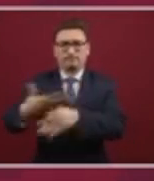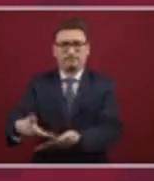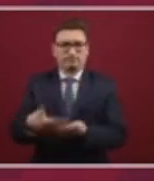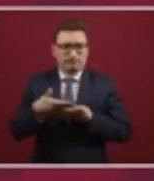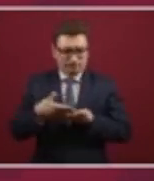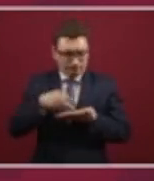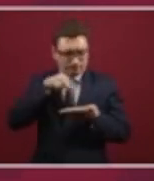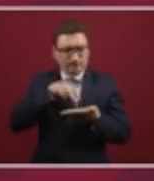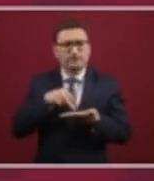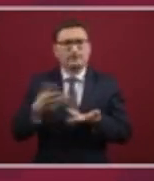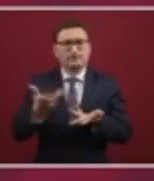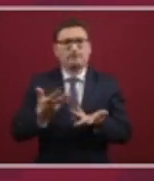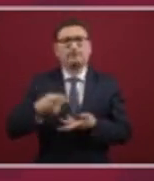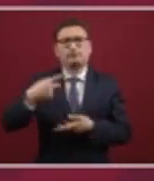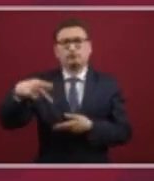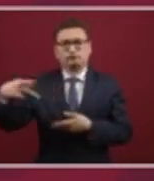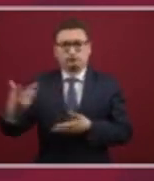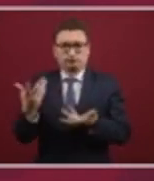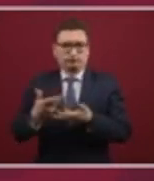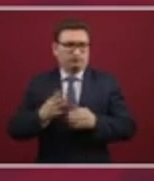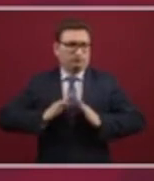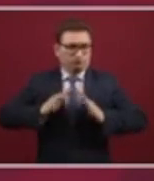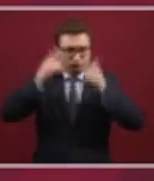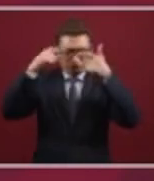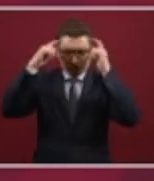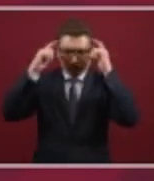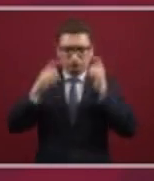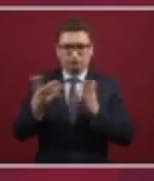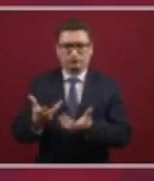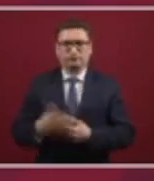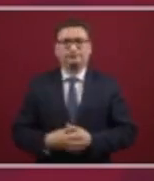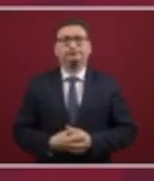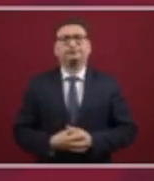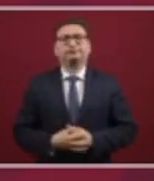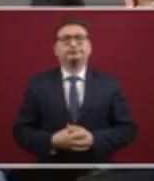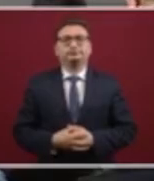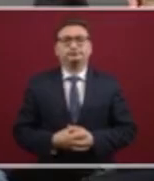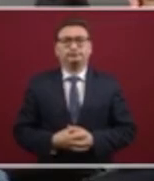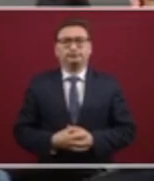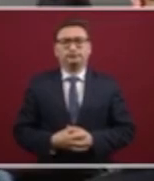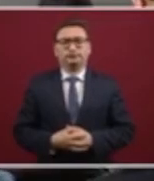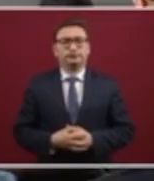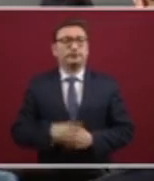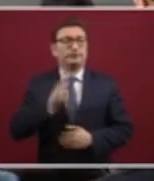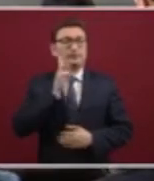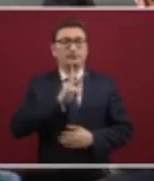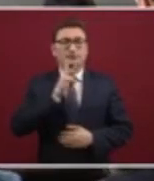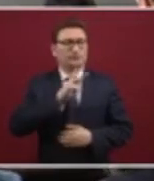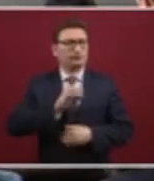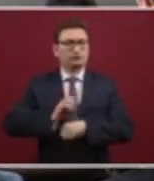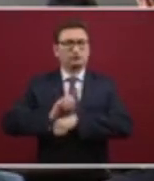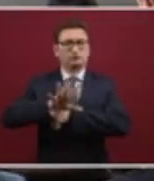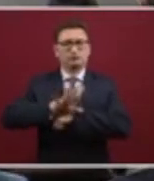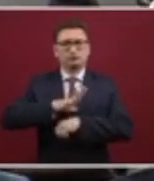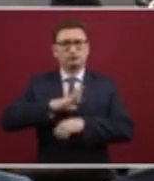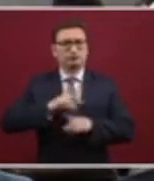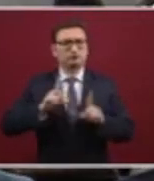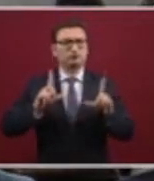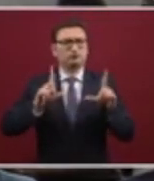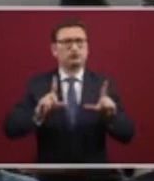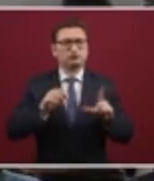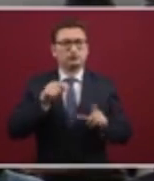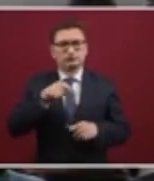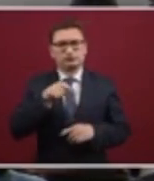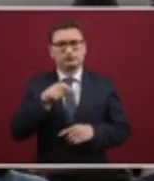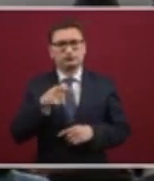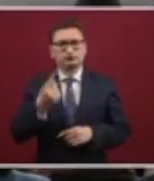por estas acciones, solo por estas acciones. A ver si no está la lámina, nada más una.